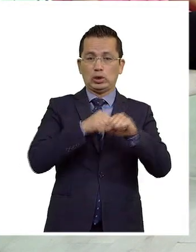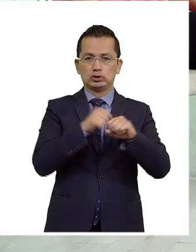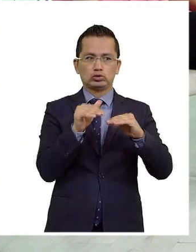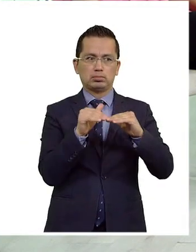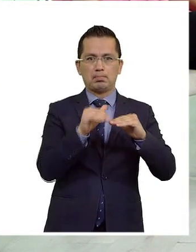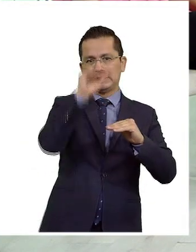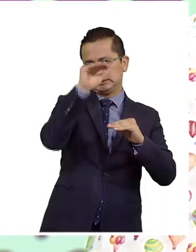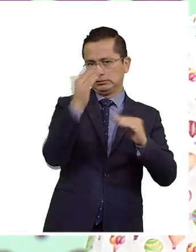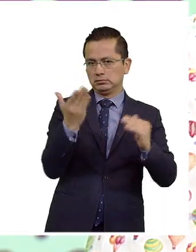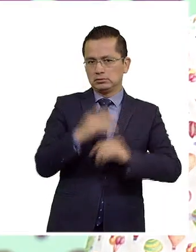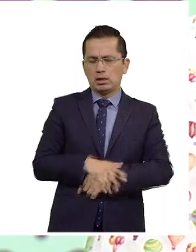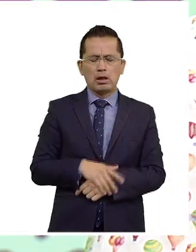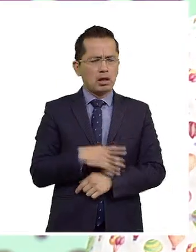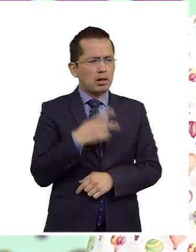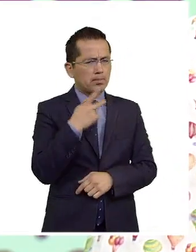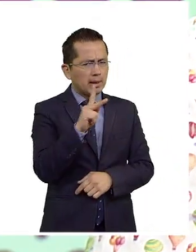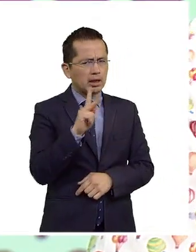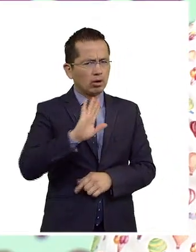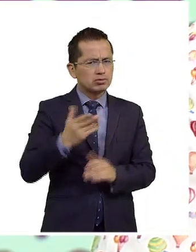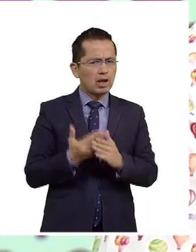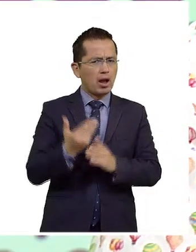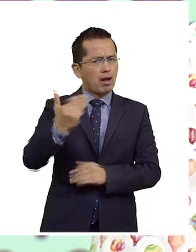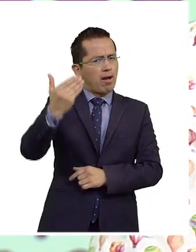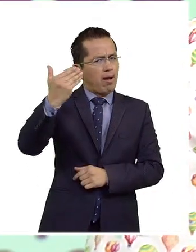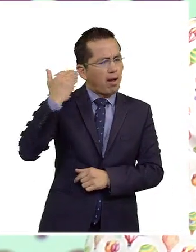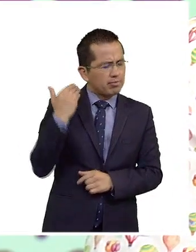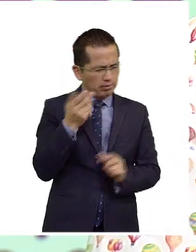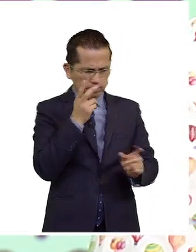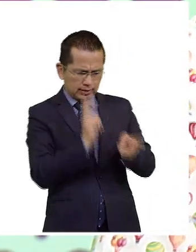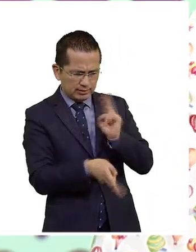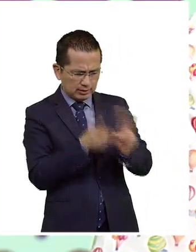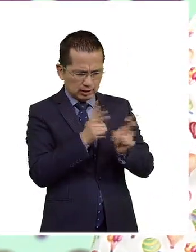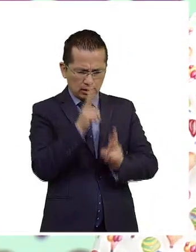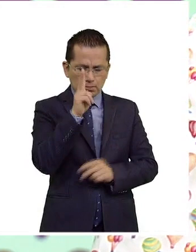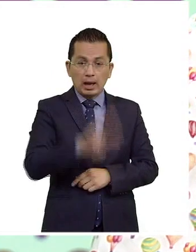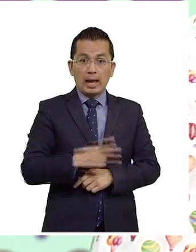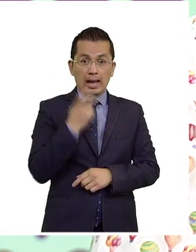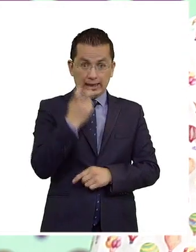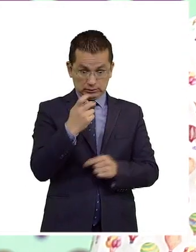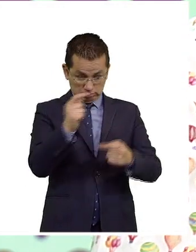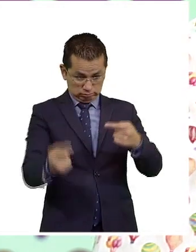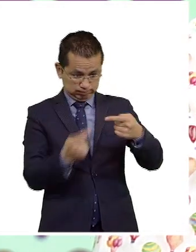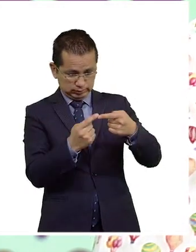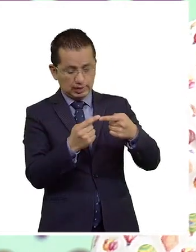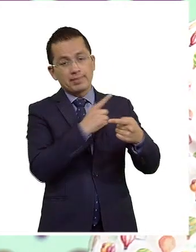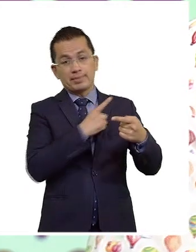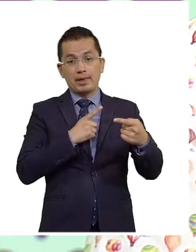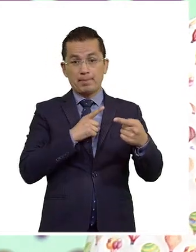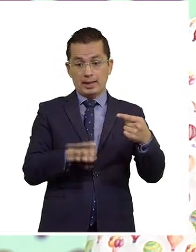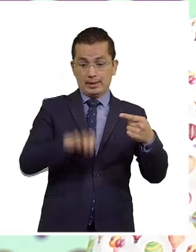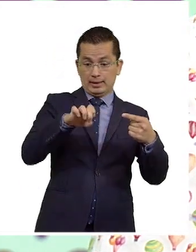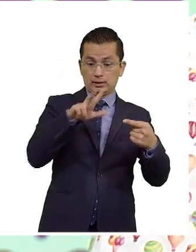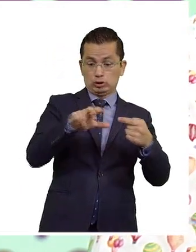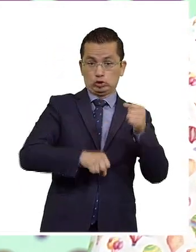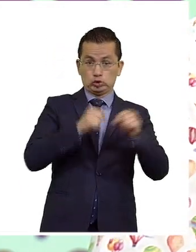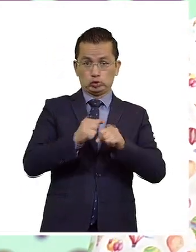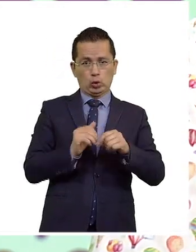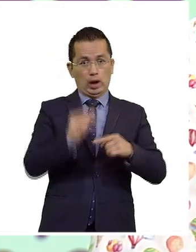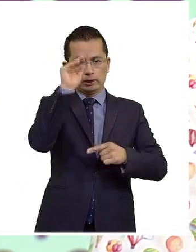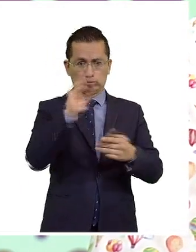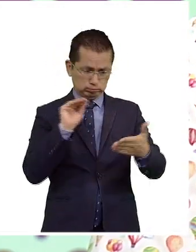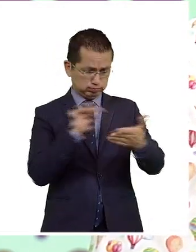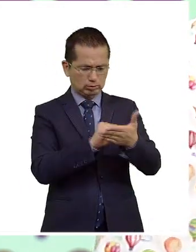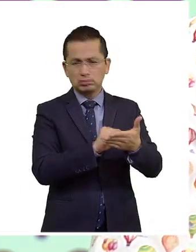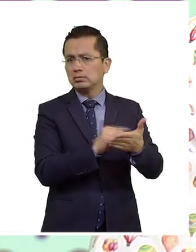ha compartido la idea de que este requisito es completamente discriminatorio, porque como lo comentaba en el bloque anterior,